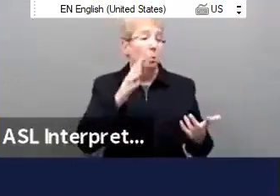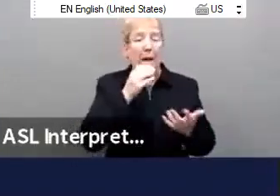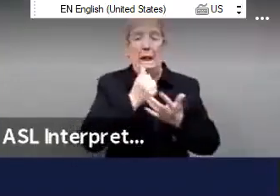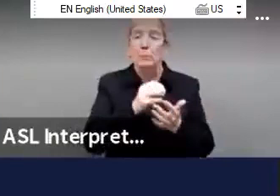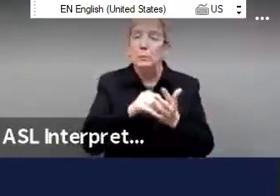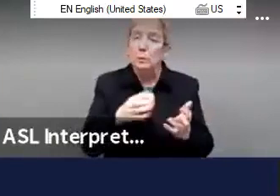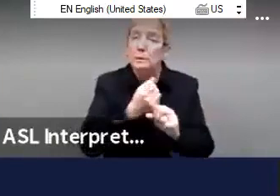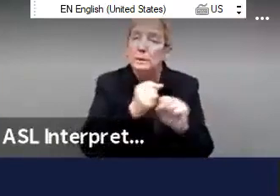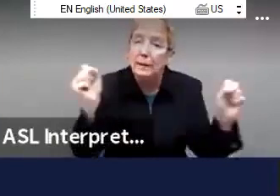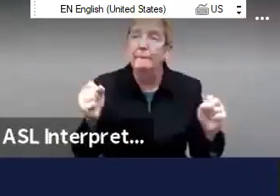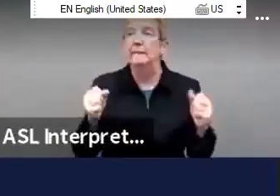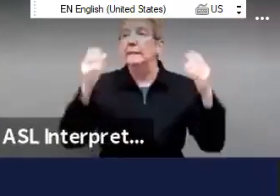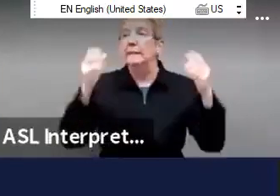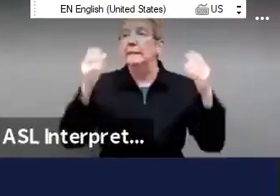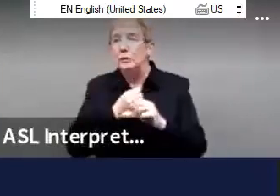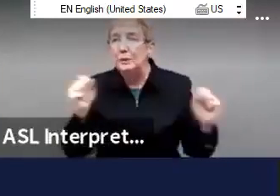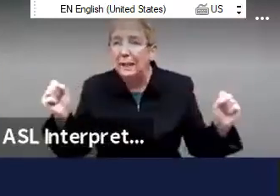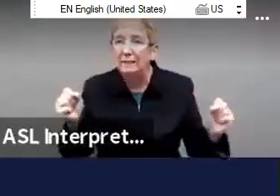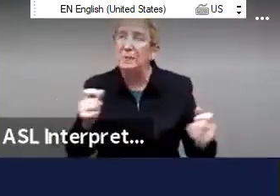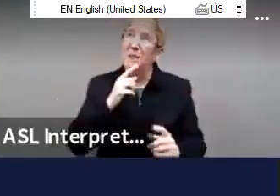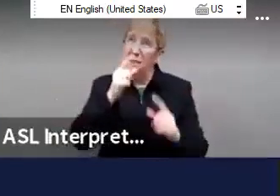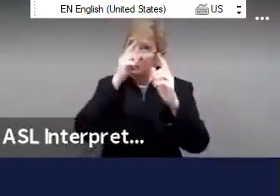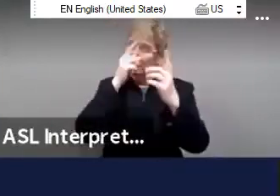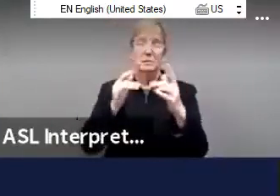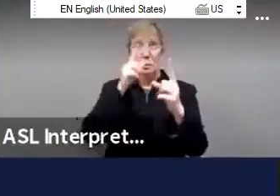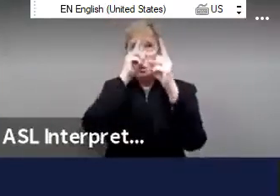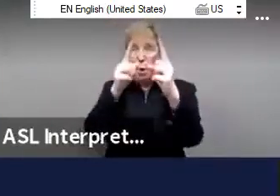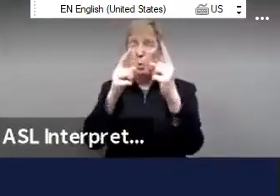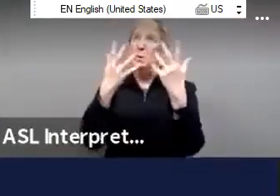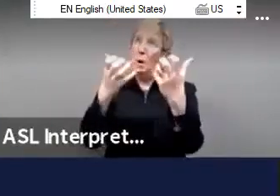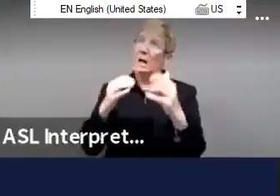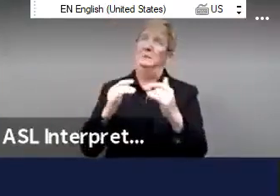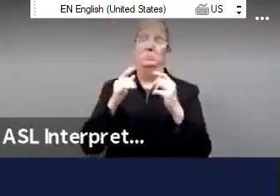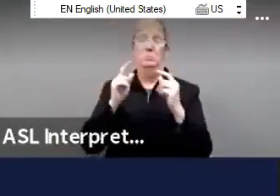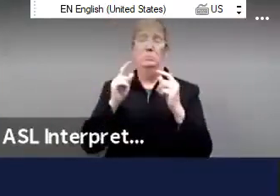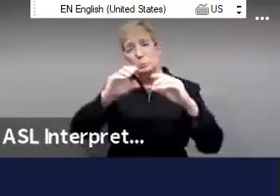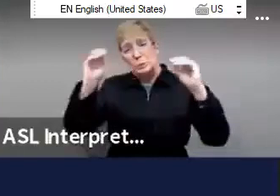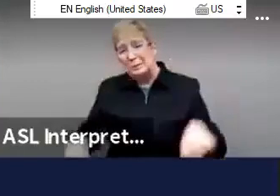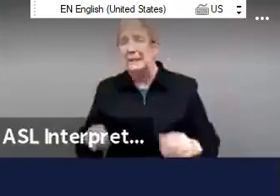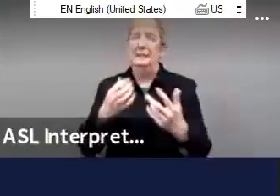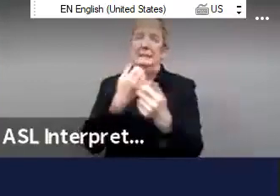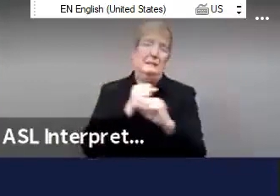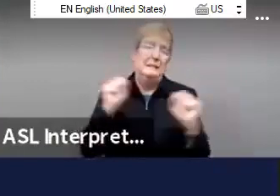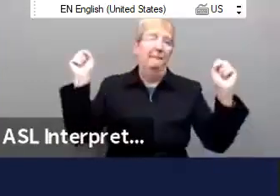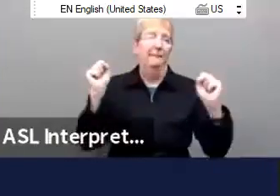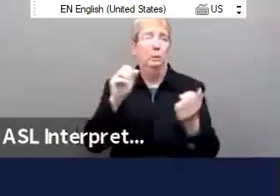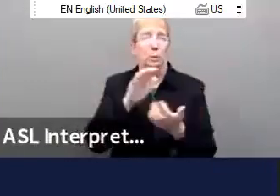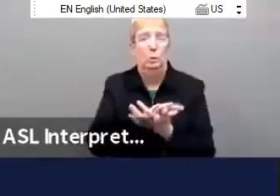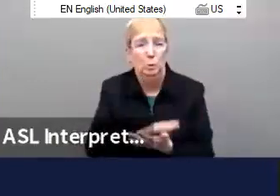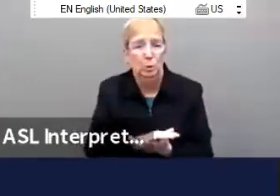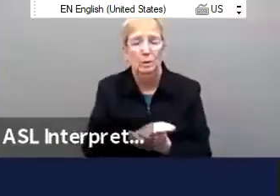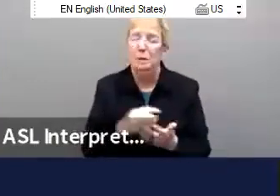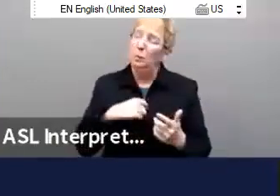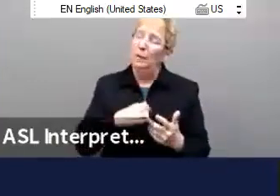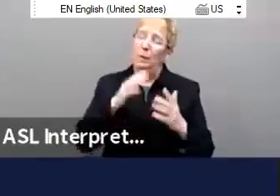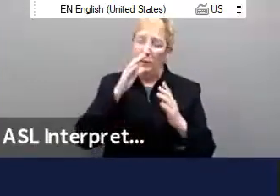efectivo el lunes 23 de agosto. Es idéntico a la política que tenemos para los trabajadores del gobierno